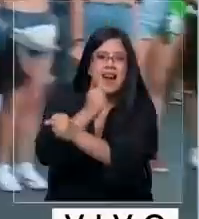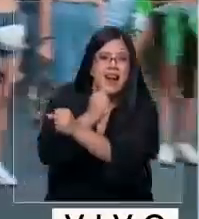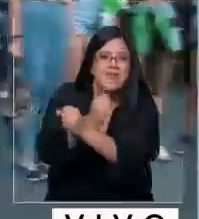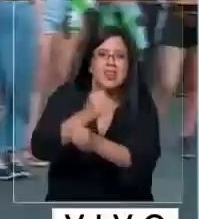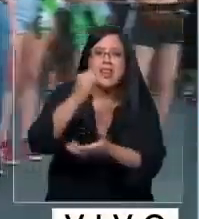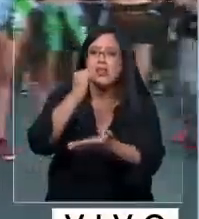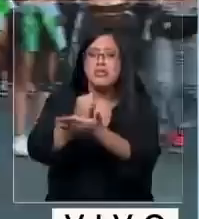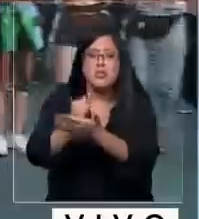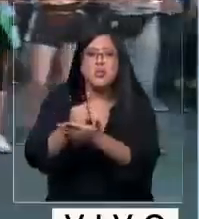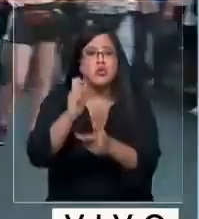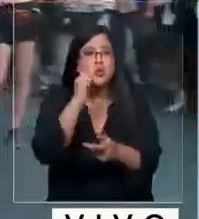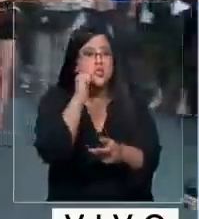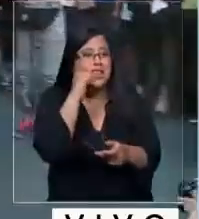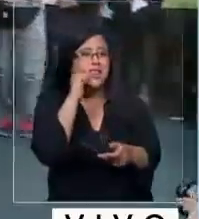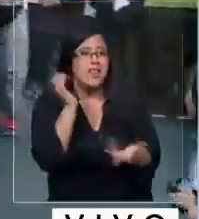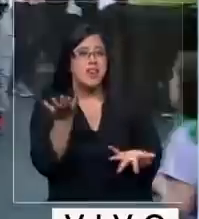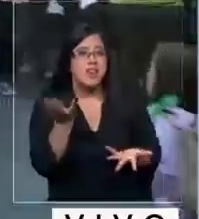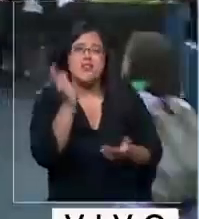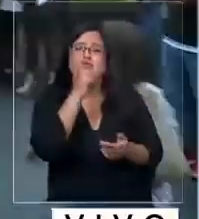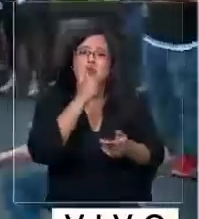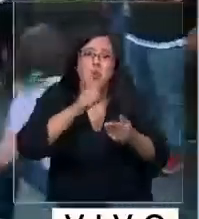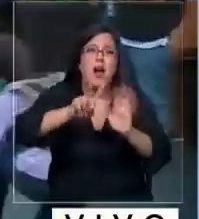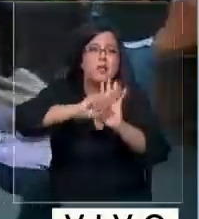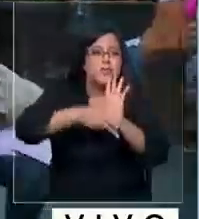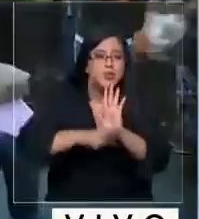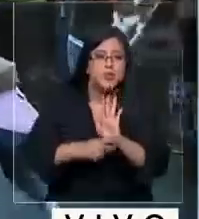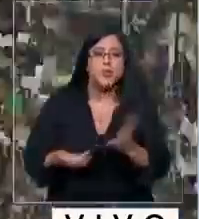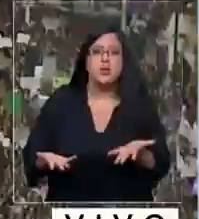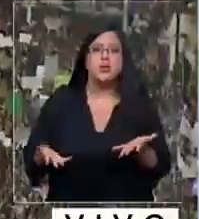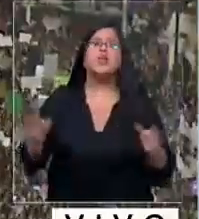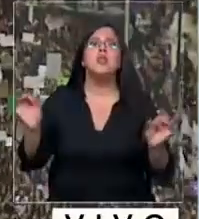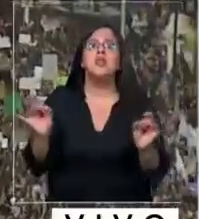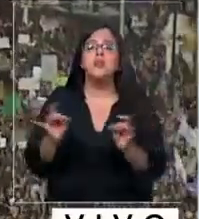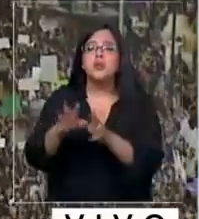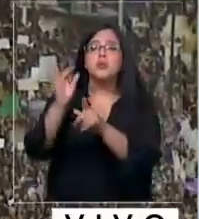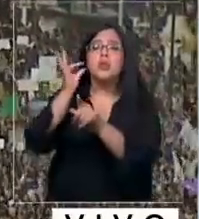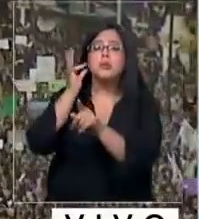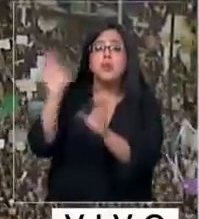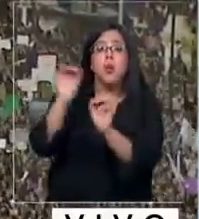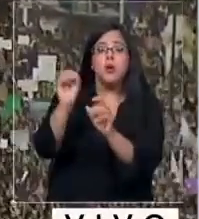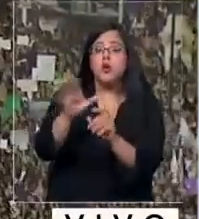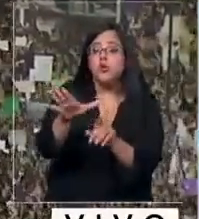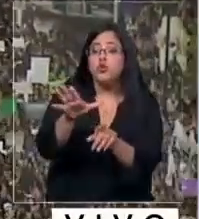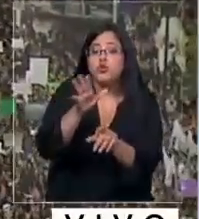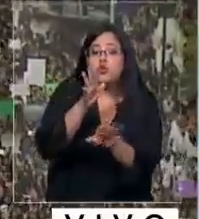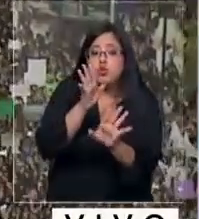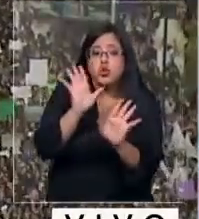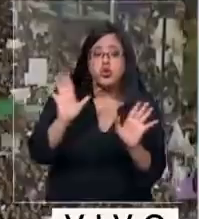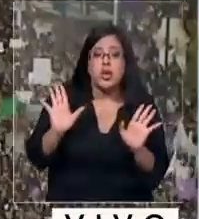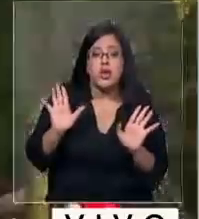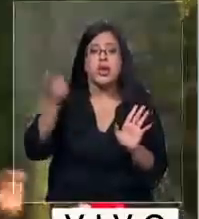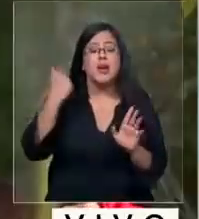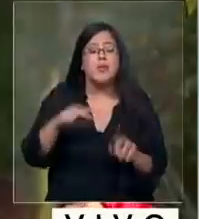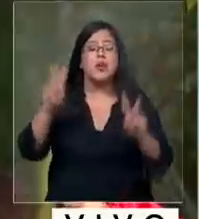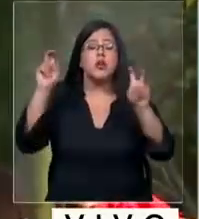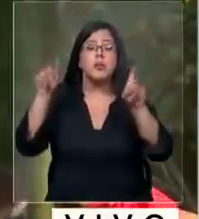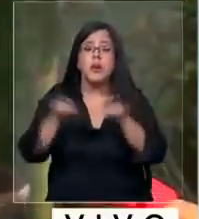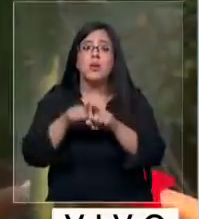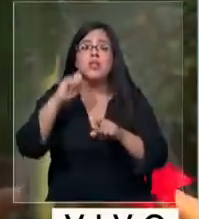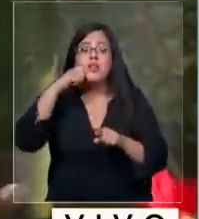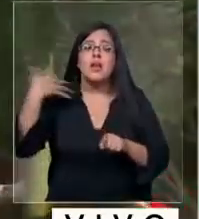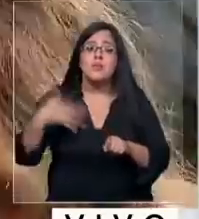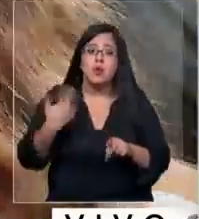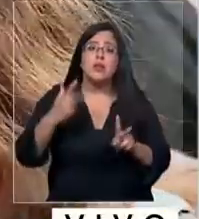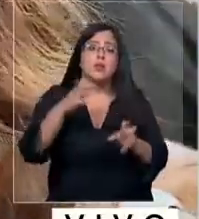desde el 18 octubre ahora por el hecho el hecho que se han creado decía ella no se copien estuve un agustín igual simbólica del punto de vista de lo que significa la